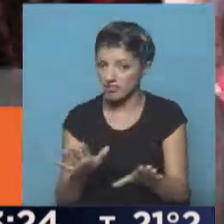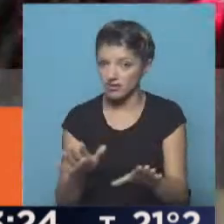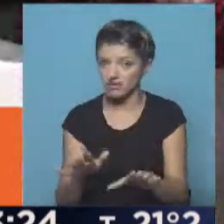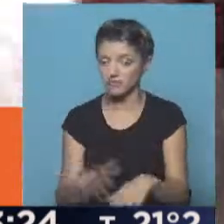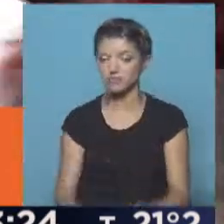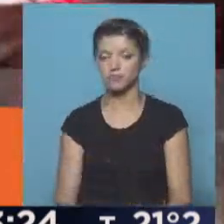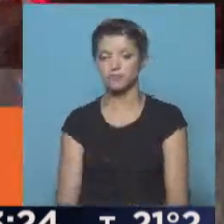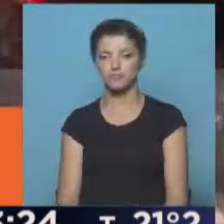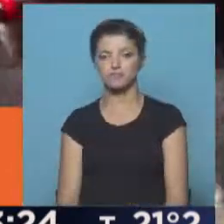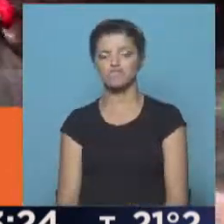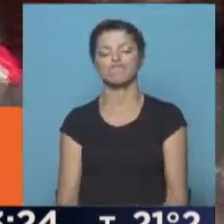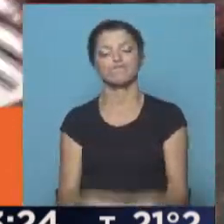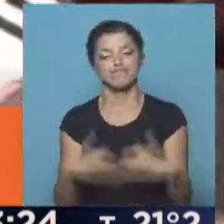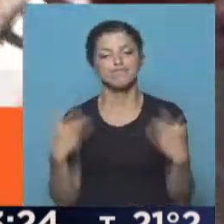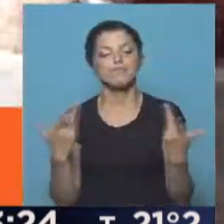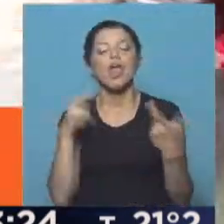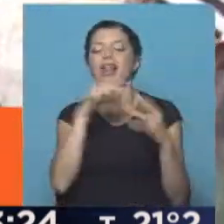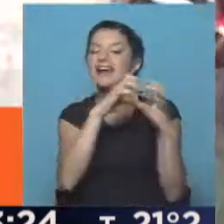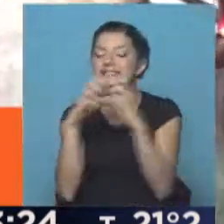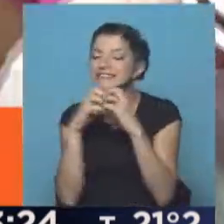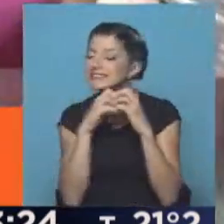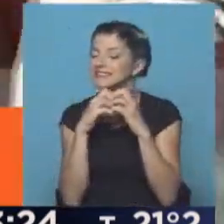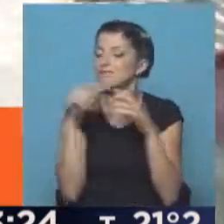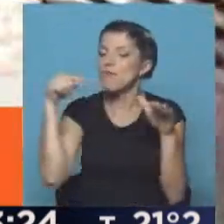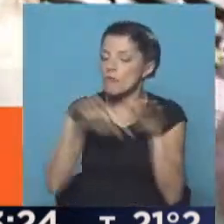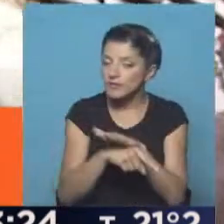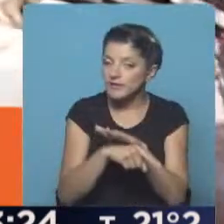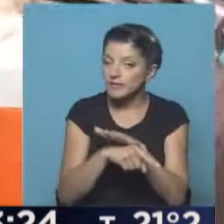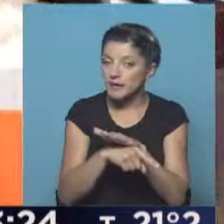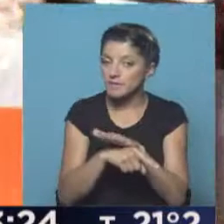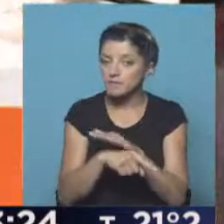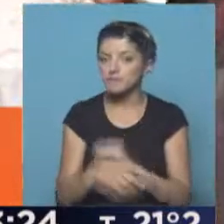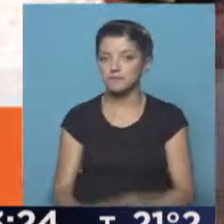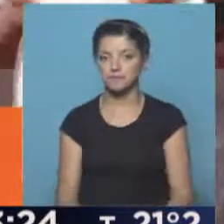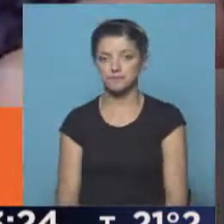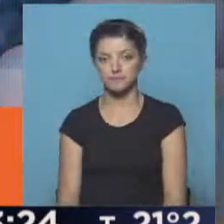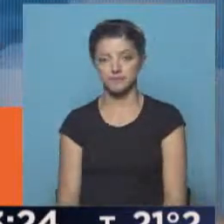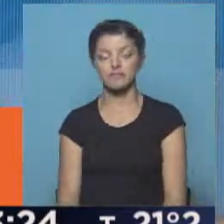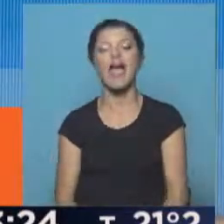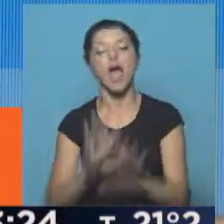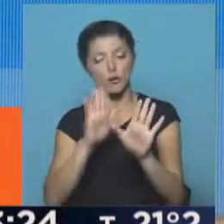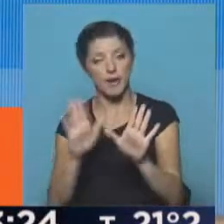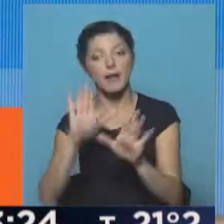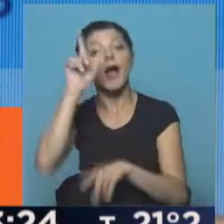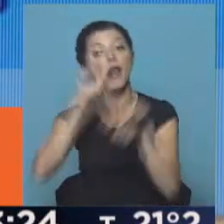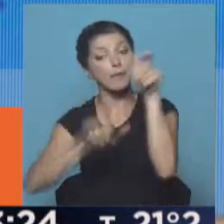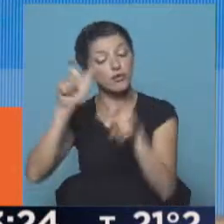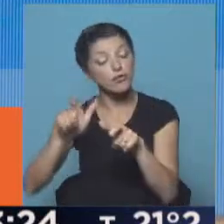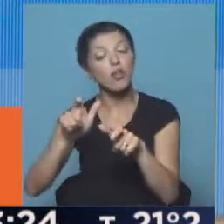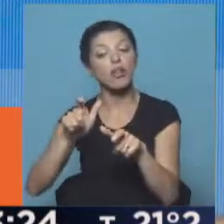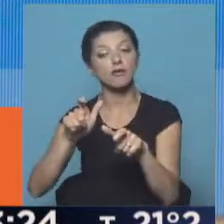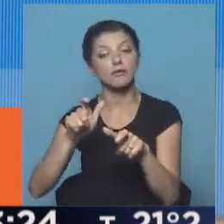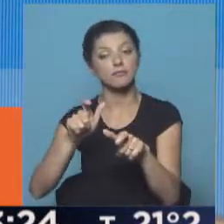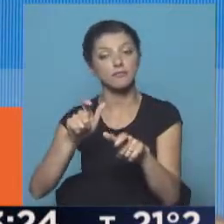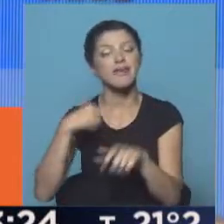candidatos. Entonces, la crisis es mucho mayor y lo que está pasando es algo. La gente sigue enganchada